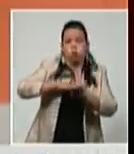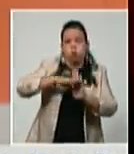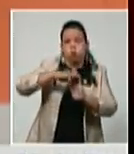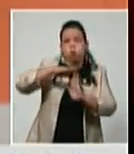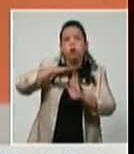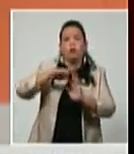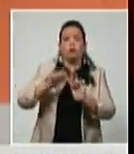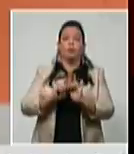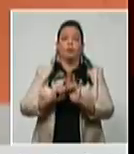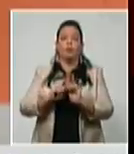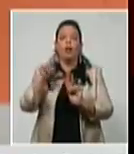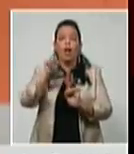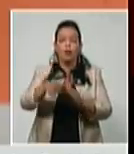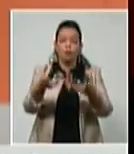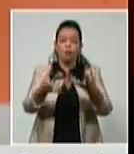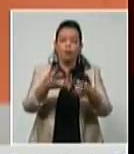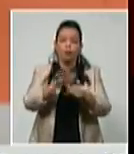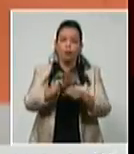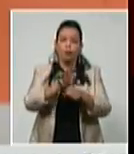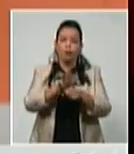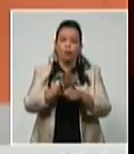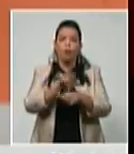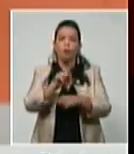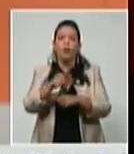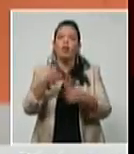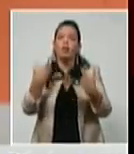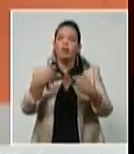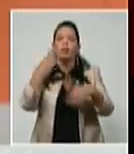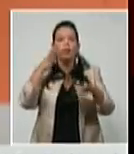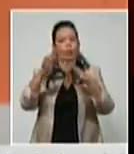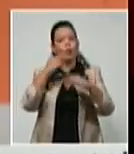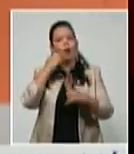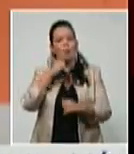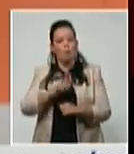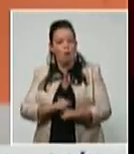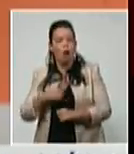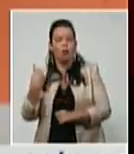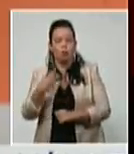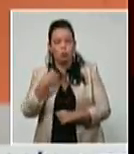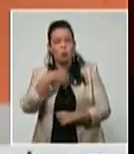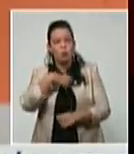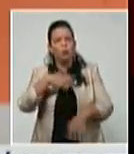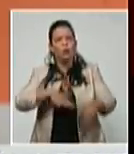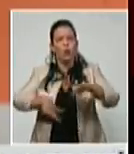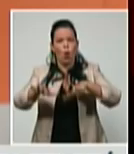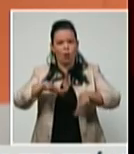se crearon todas las condiciones para que esto no sucediera, y si sucediera, tratar de minimizar